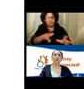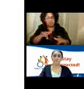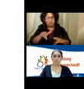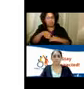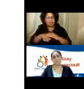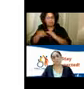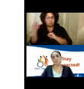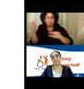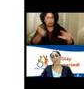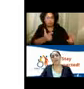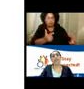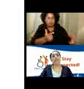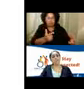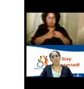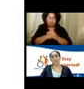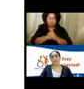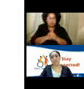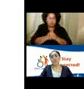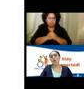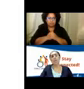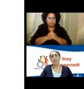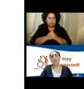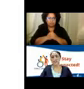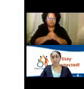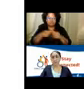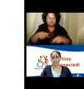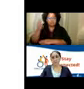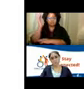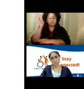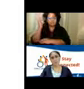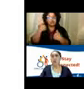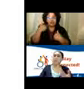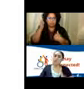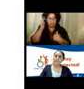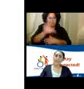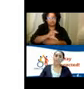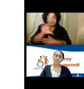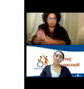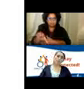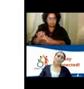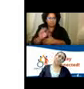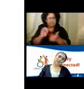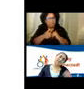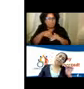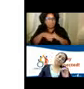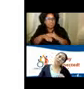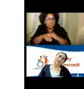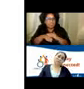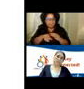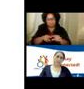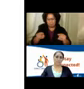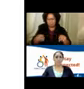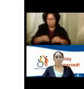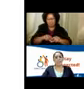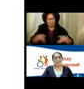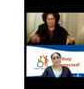junta y esta grabación sea accesible a todos. Esta presentación tendrá también subtítulos, lo cual uno puede acceder